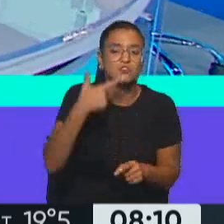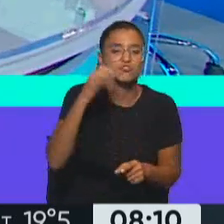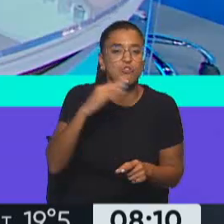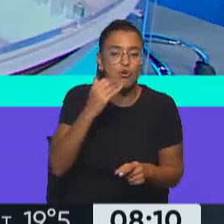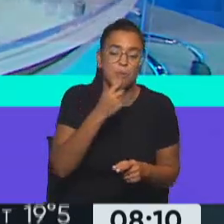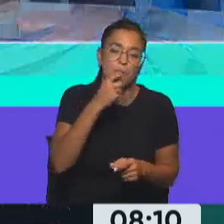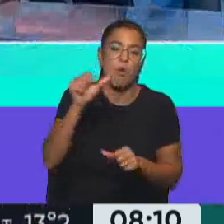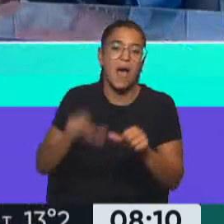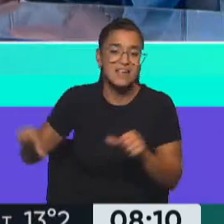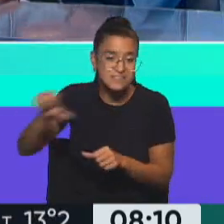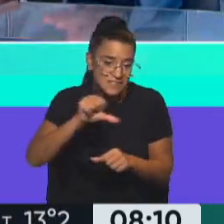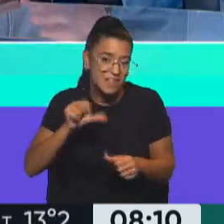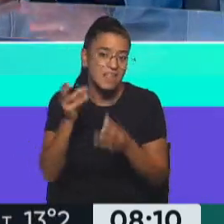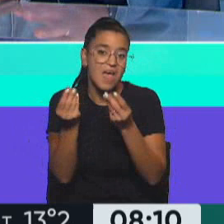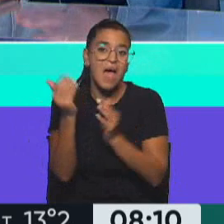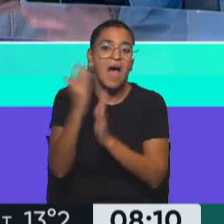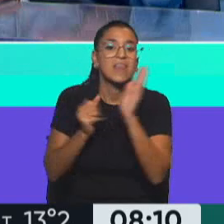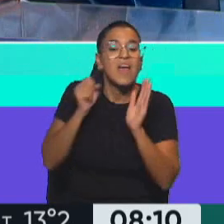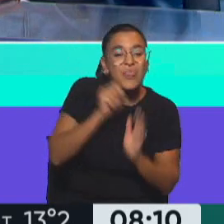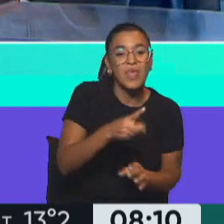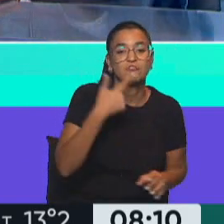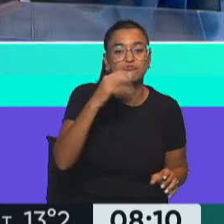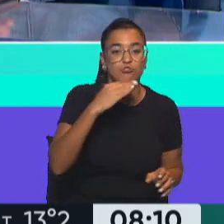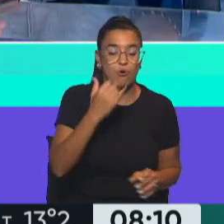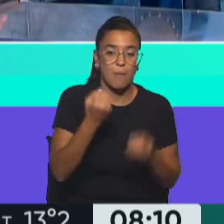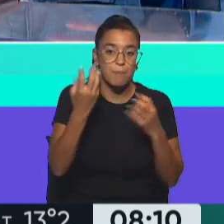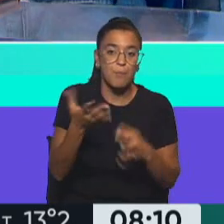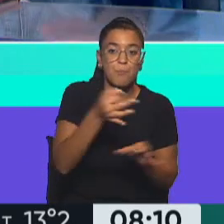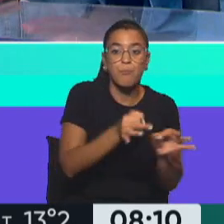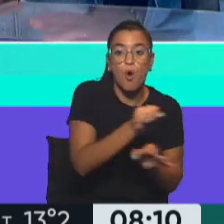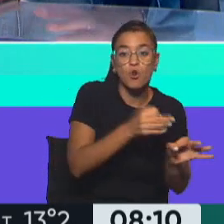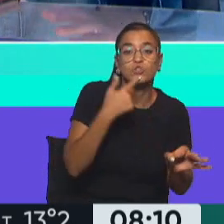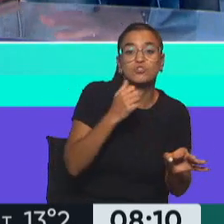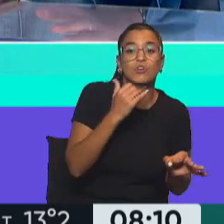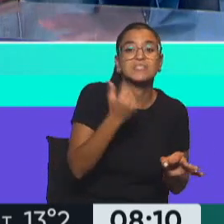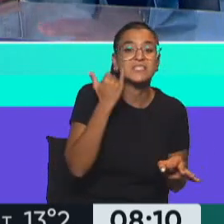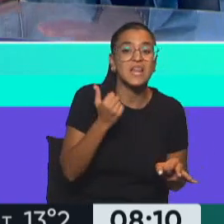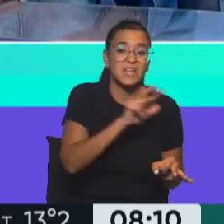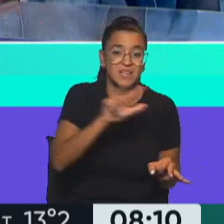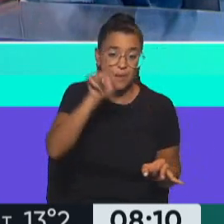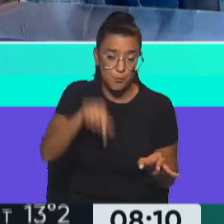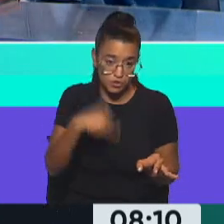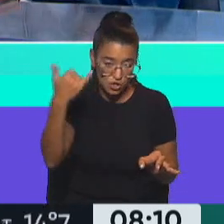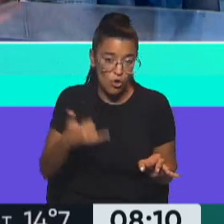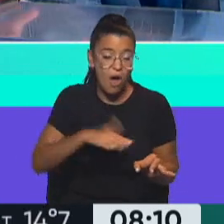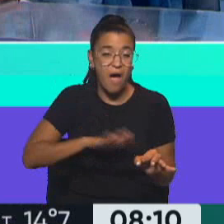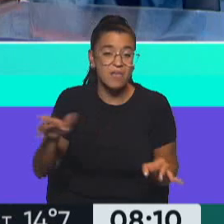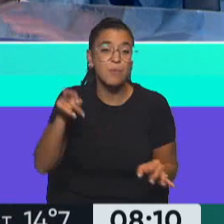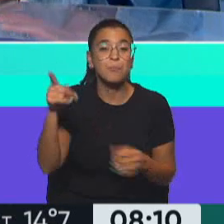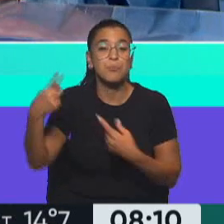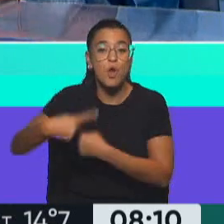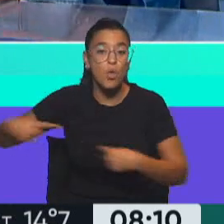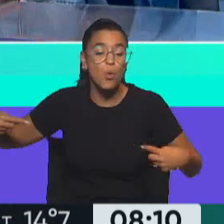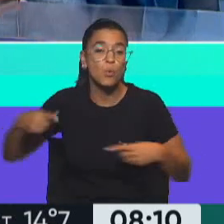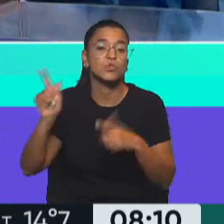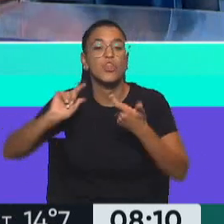es el aceite y la harina de soja. Porque el poroto de soja ya tiene el 33% de retenciones. Entonces, esos productos que tenían